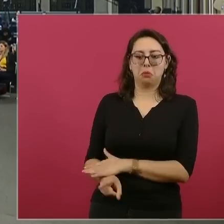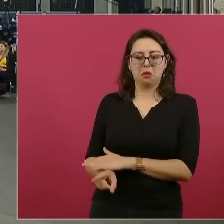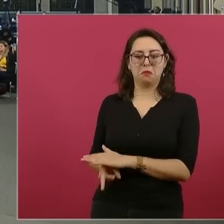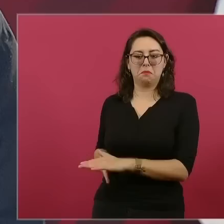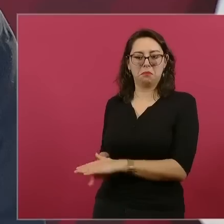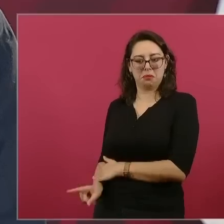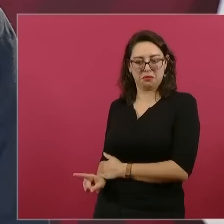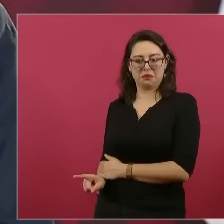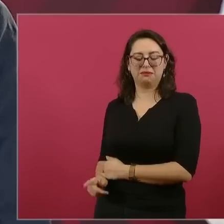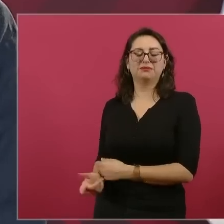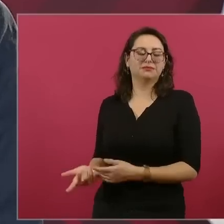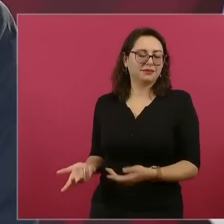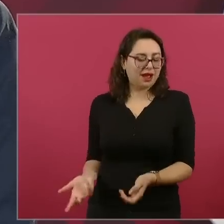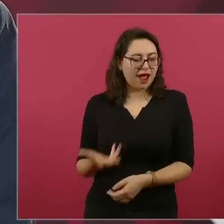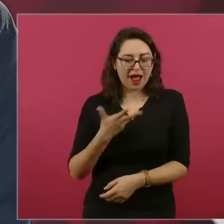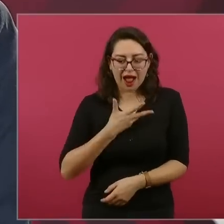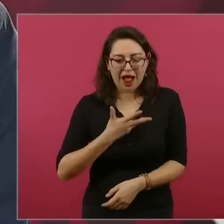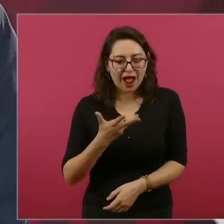contradictorio,